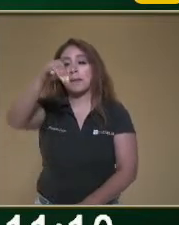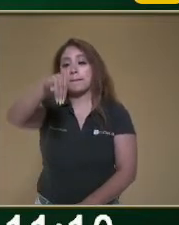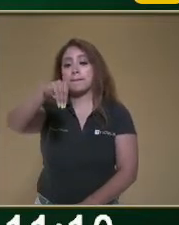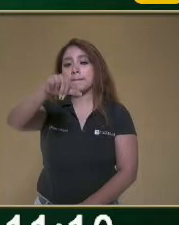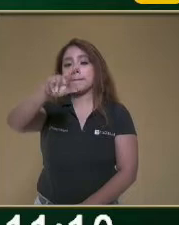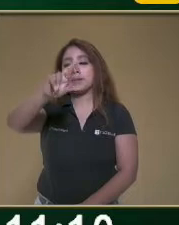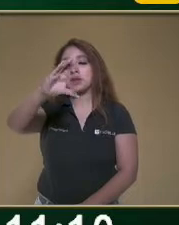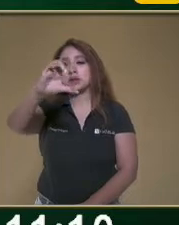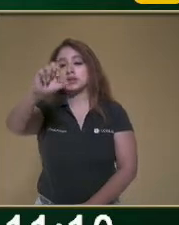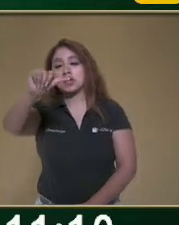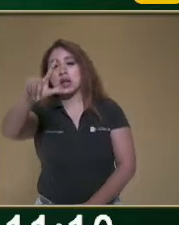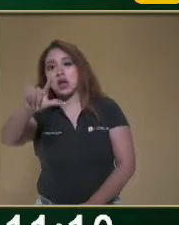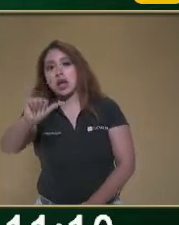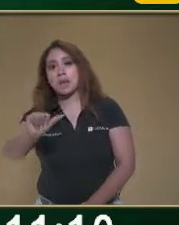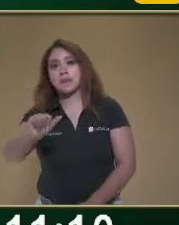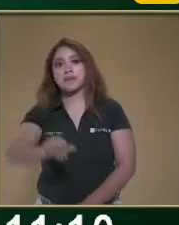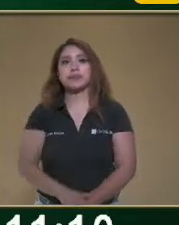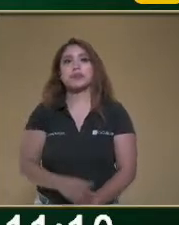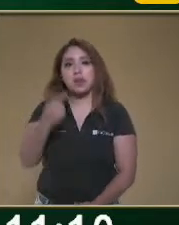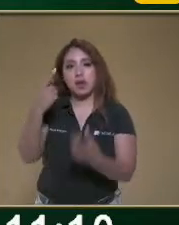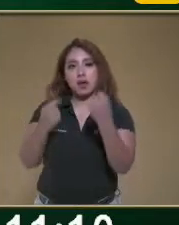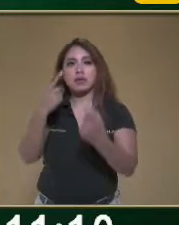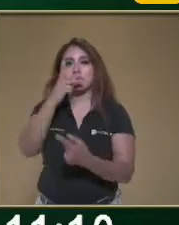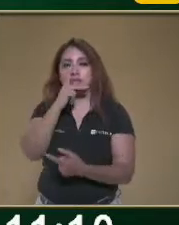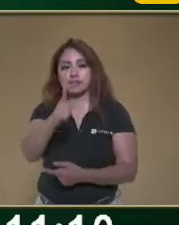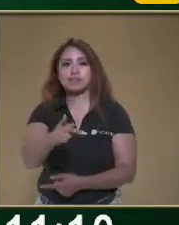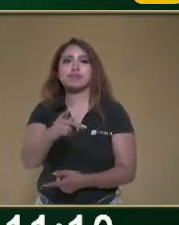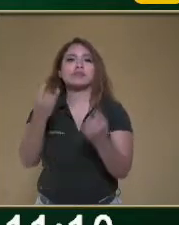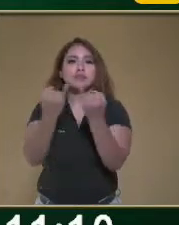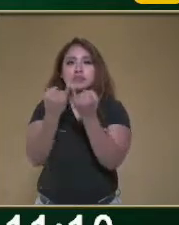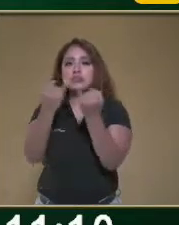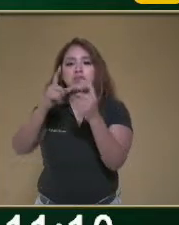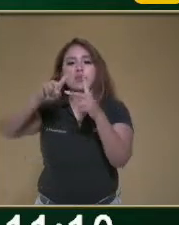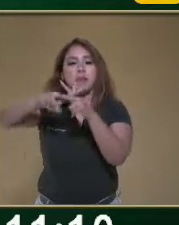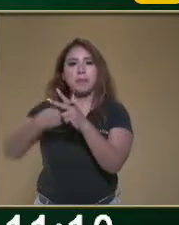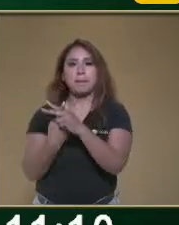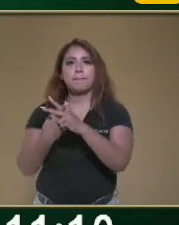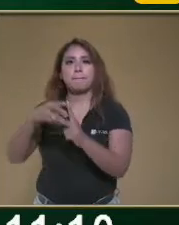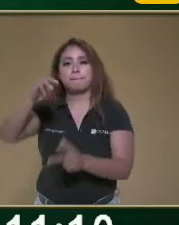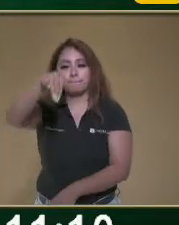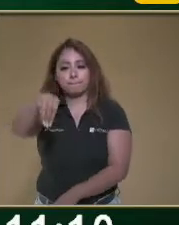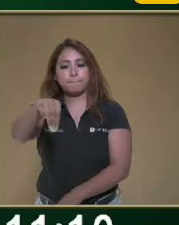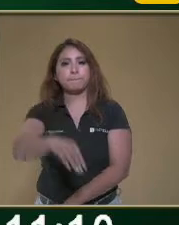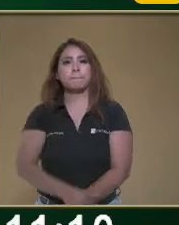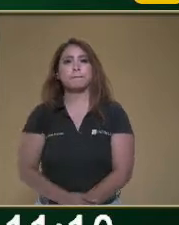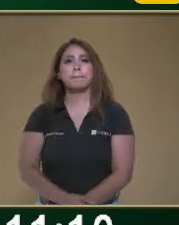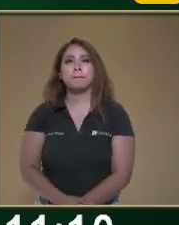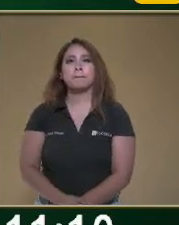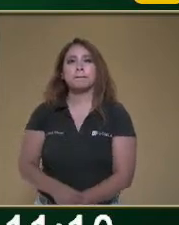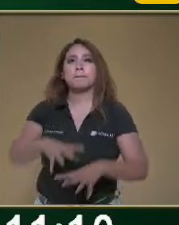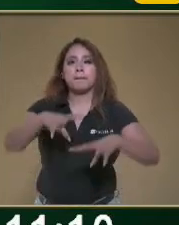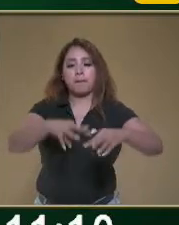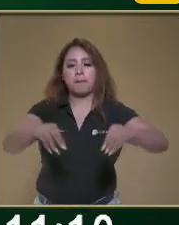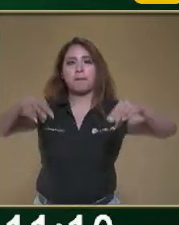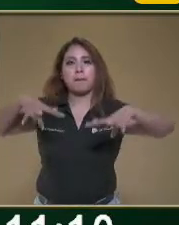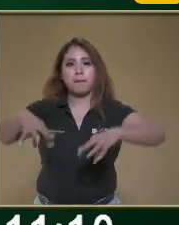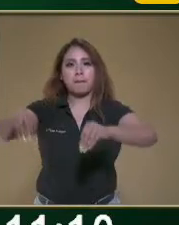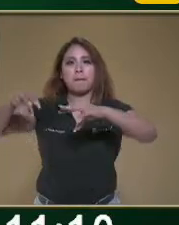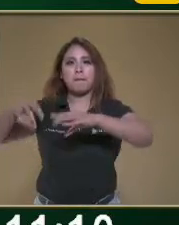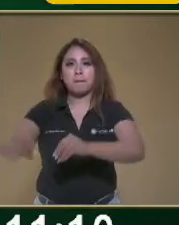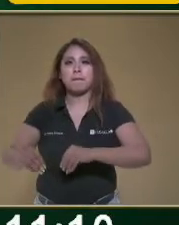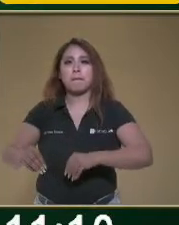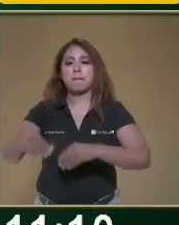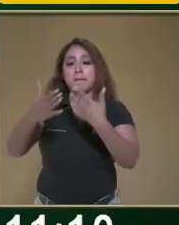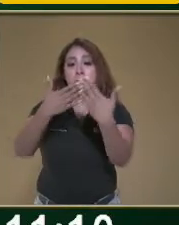llama Marcela y algunas palabras que inician igual que su nombre es la palabra masa, la palabra